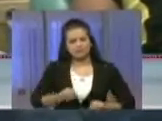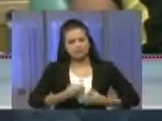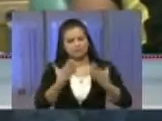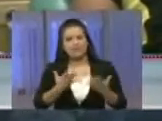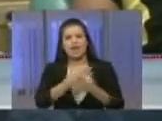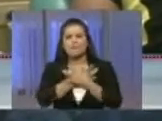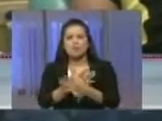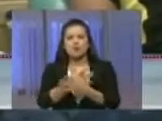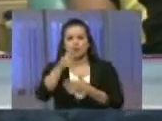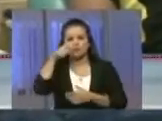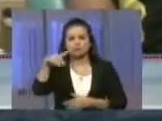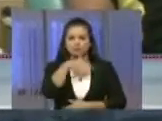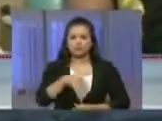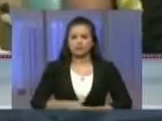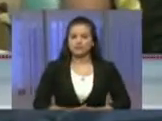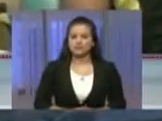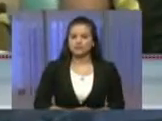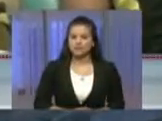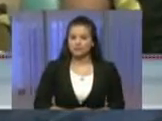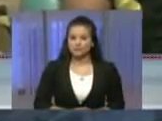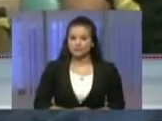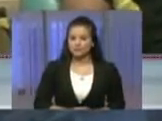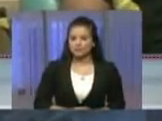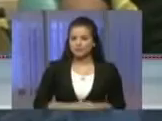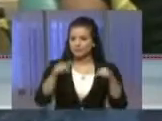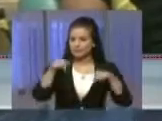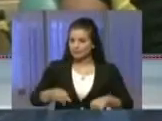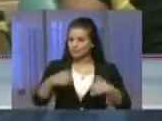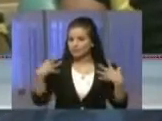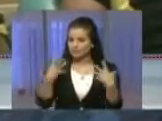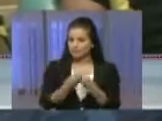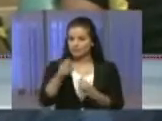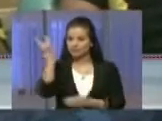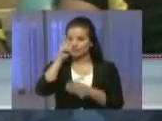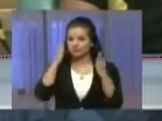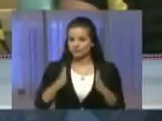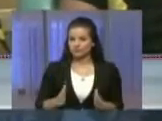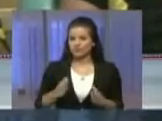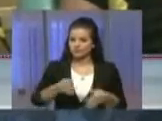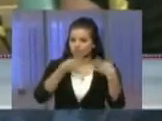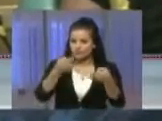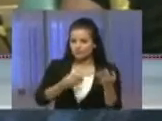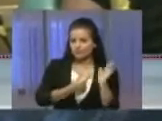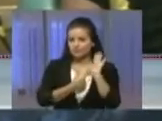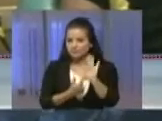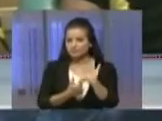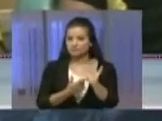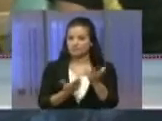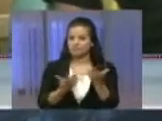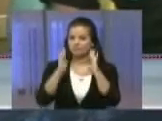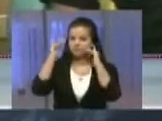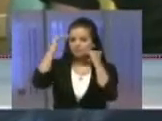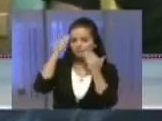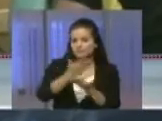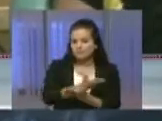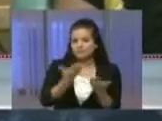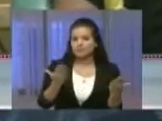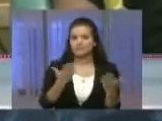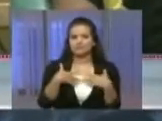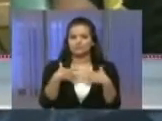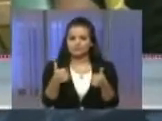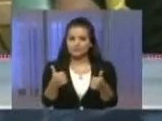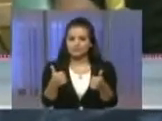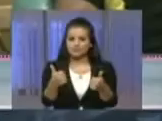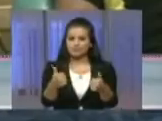y estamos aquí junto a todos los venezolanos brindándoles todos los servicios de salud con mucho